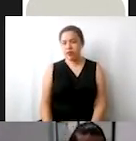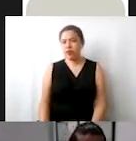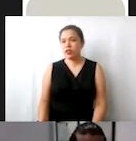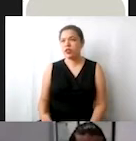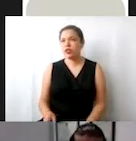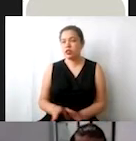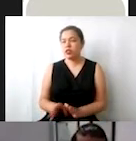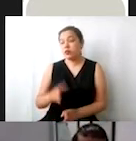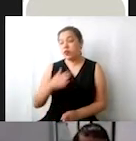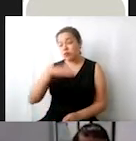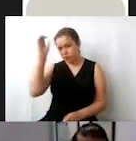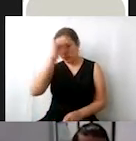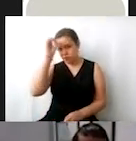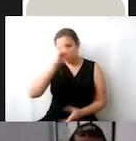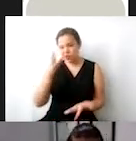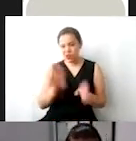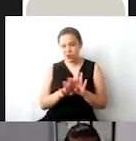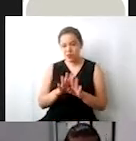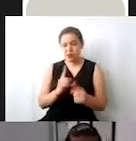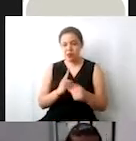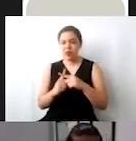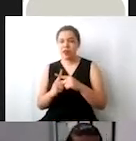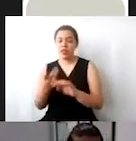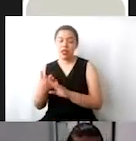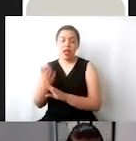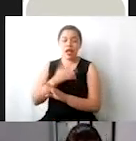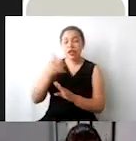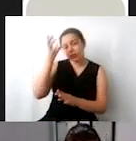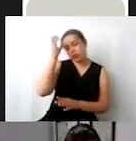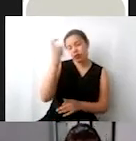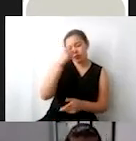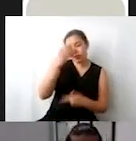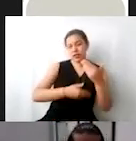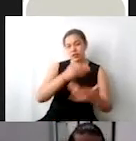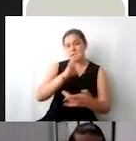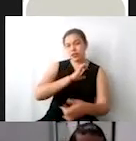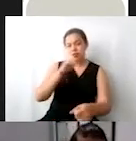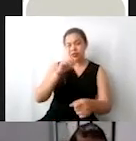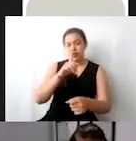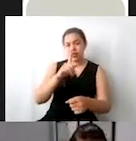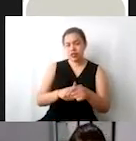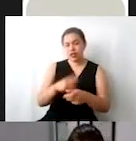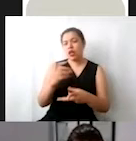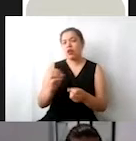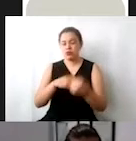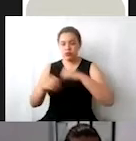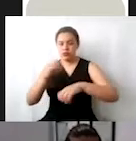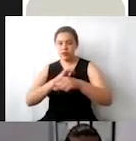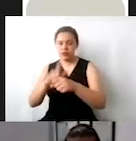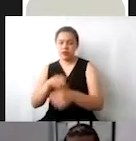mi opinión, está un poco de más, porque ya con la anterior definición de servicios u obras especializadas, esto podría hacerse. Sin